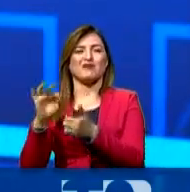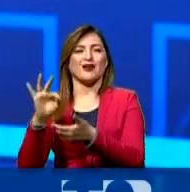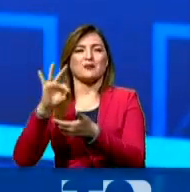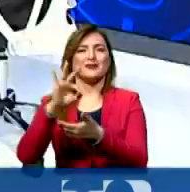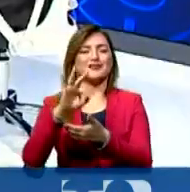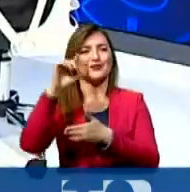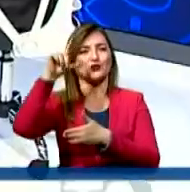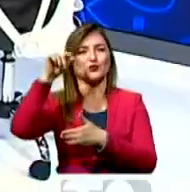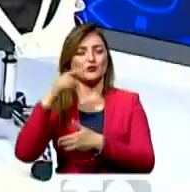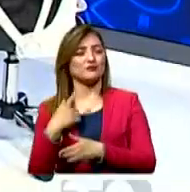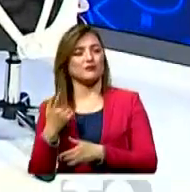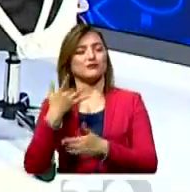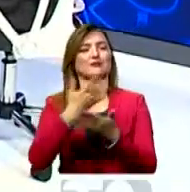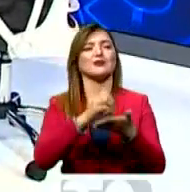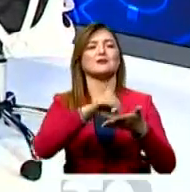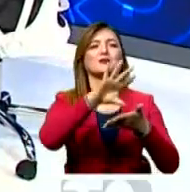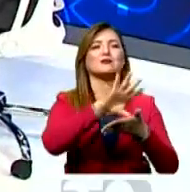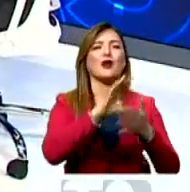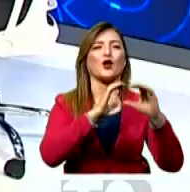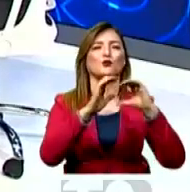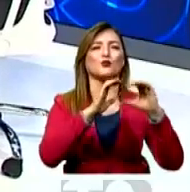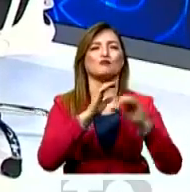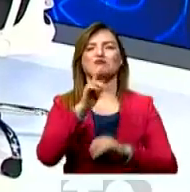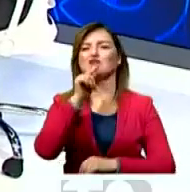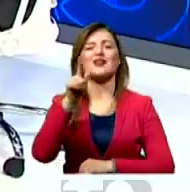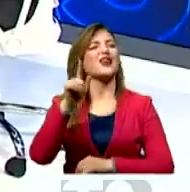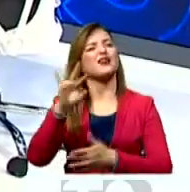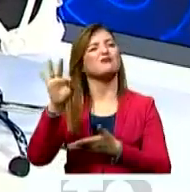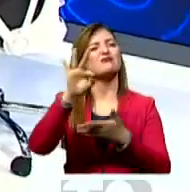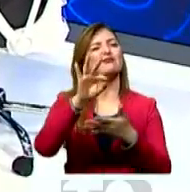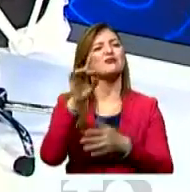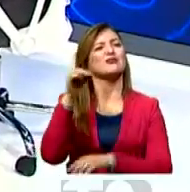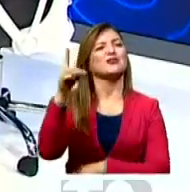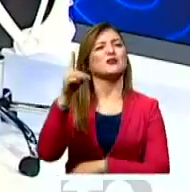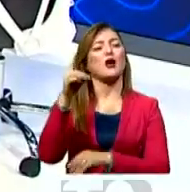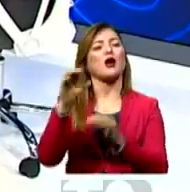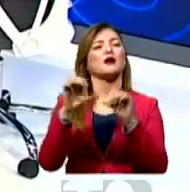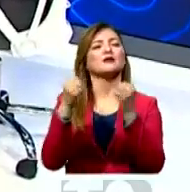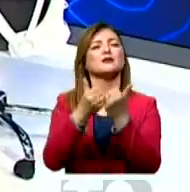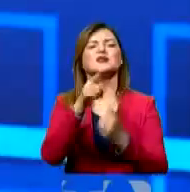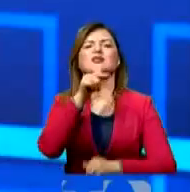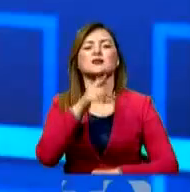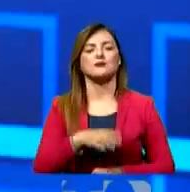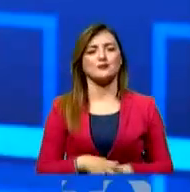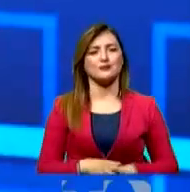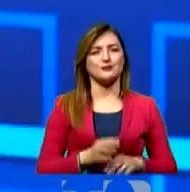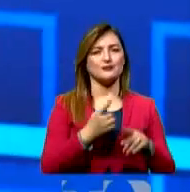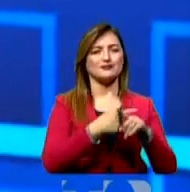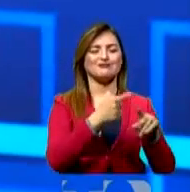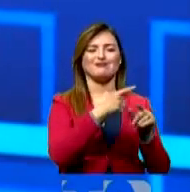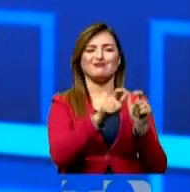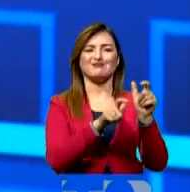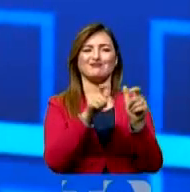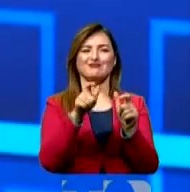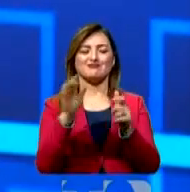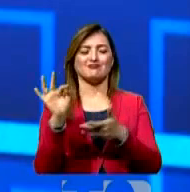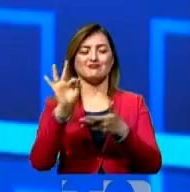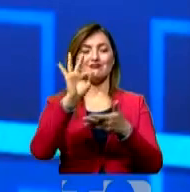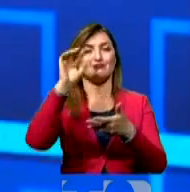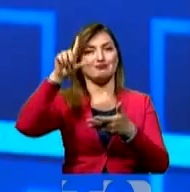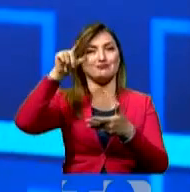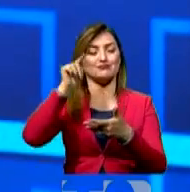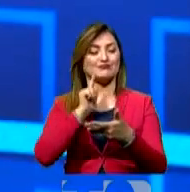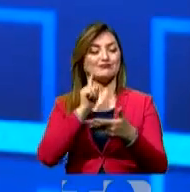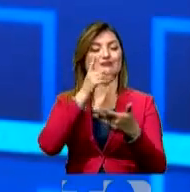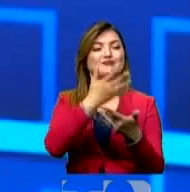pero tampoco podemos desconocer. ¿Quién dialoga de parte del gobierno con los diputados, con los legisladores? Bueno, hay varios operadores que tiene destinado el gobierno para